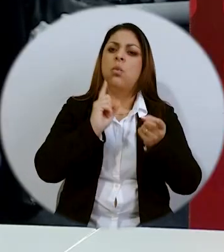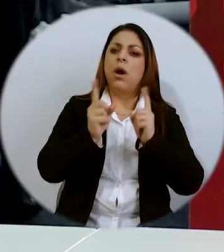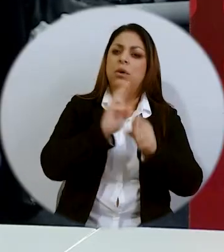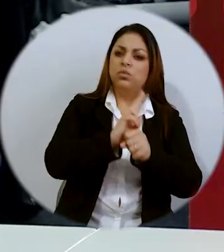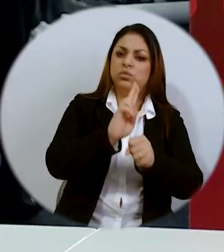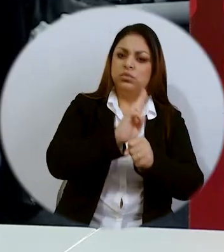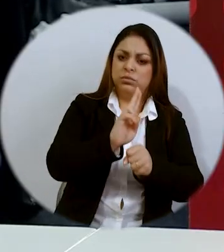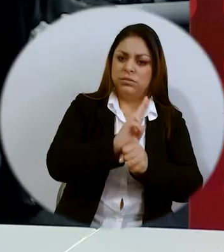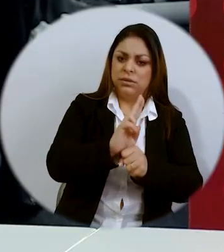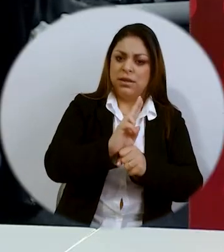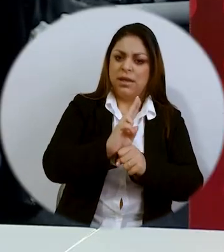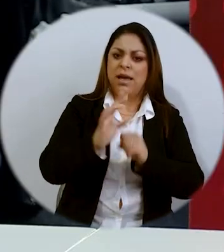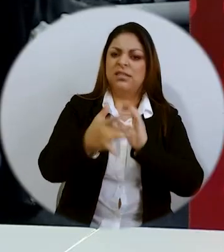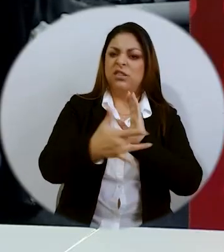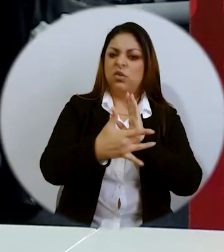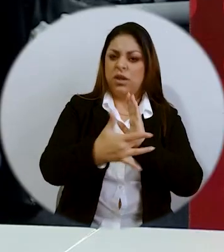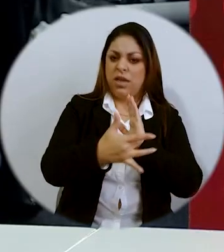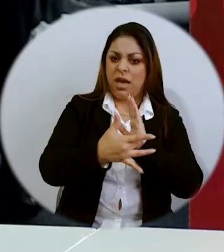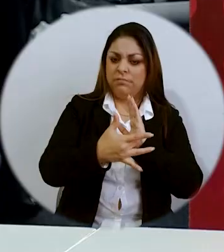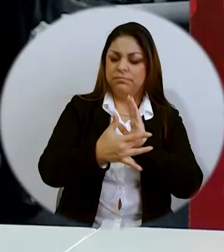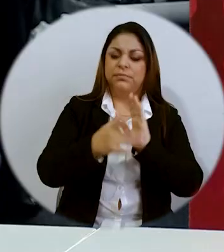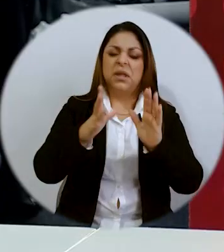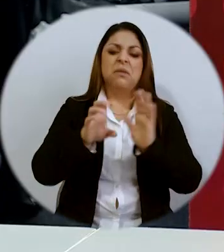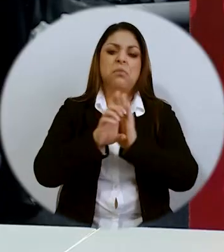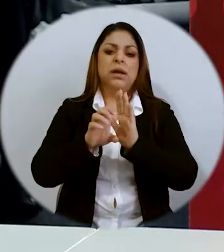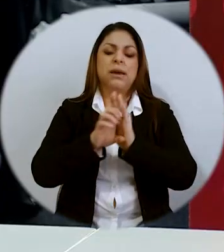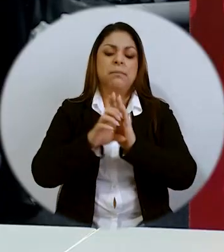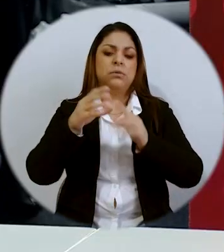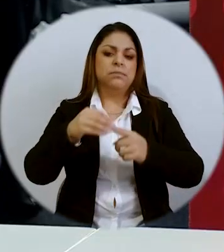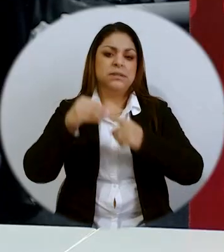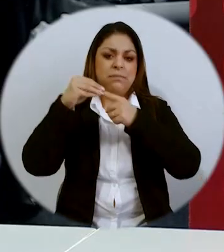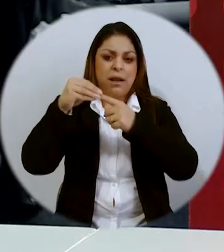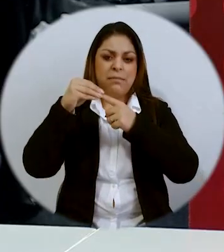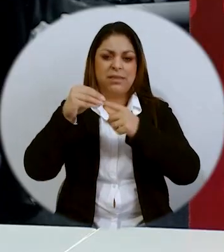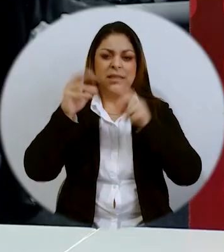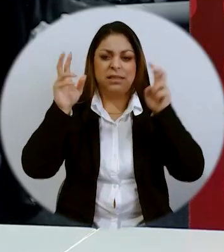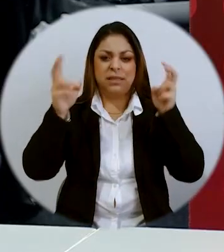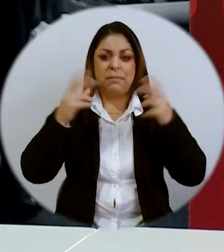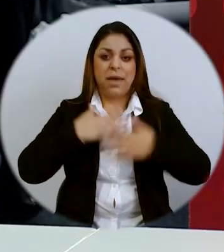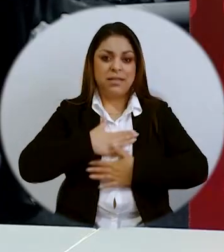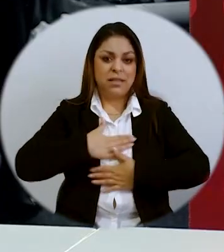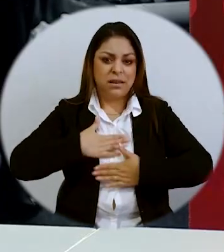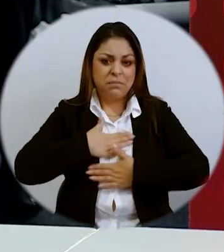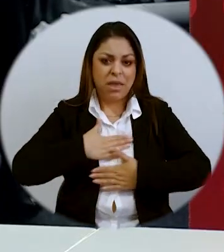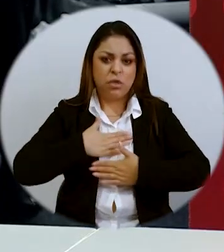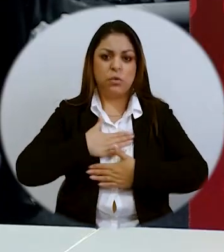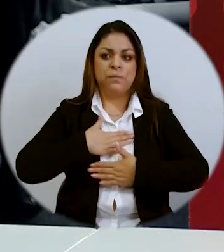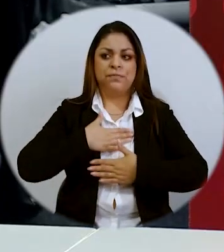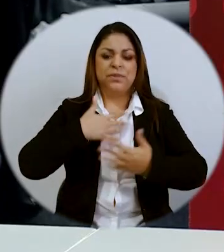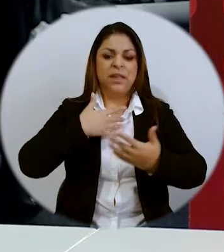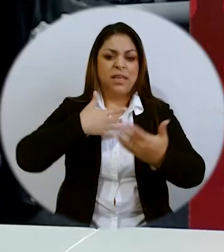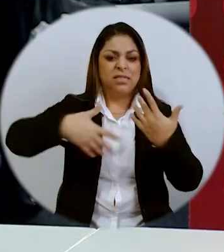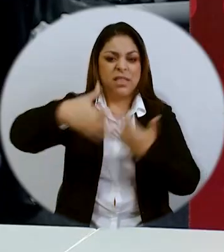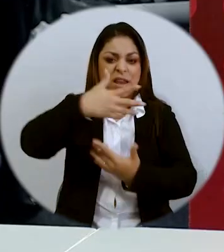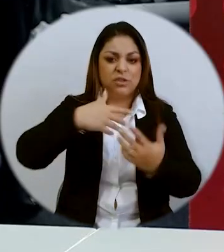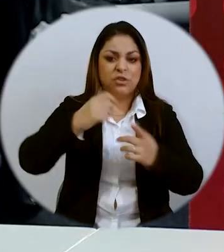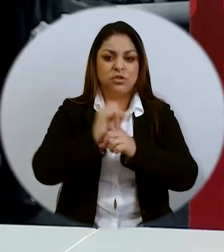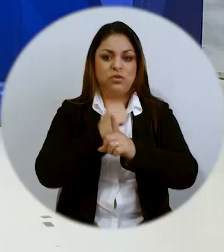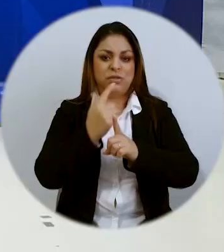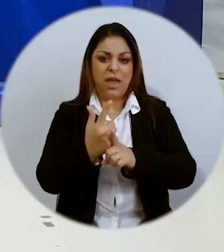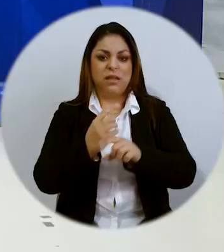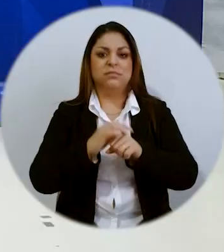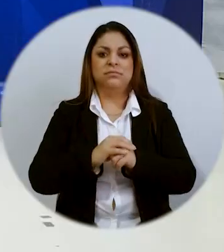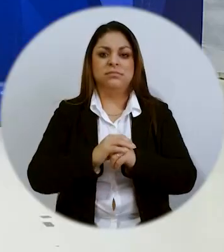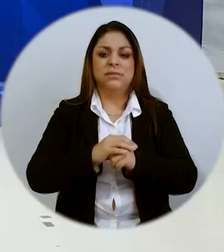diferentes tecnologías, predominando particularmente el tema de el entretenimiento, la interacción social, el trabajo y la